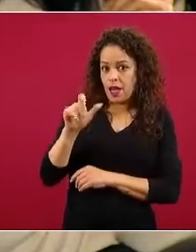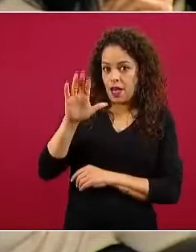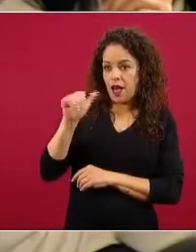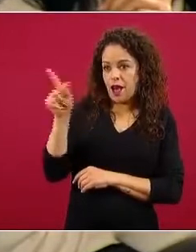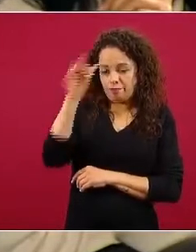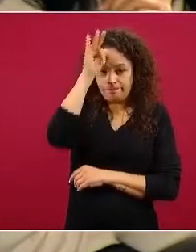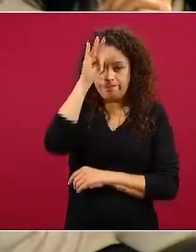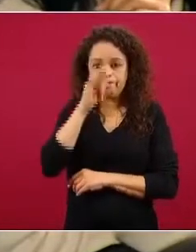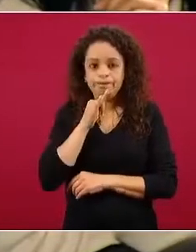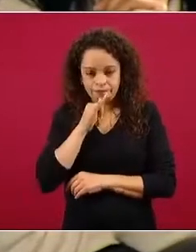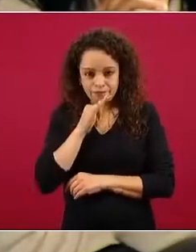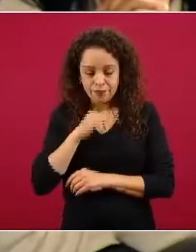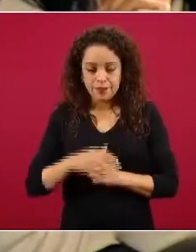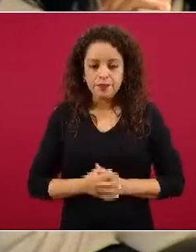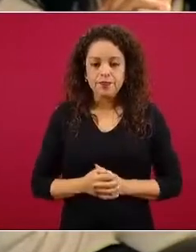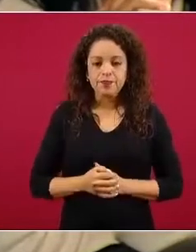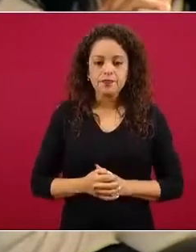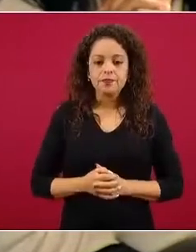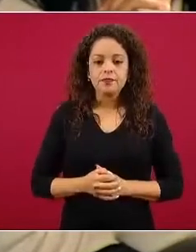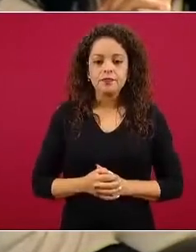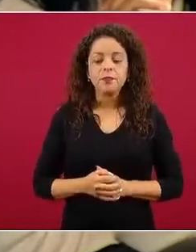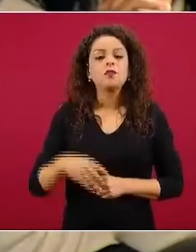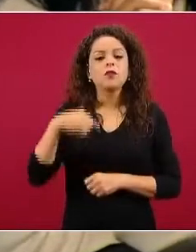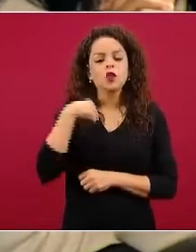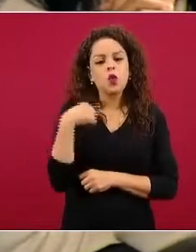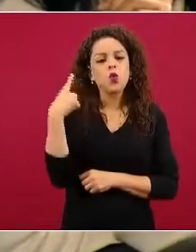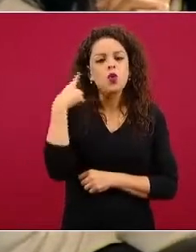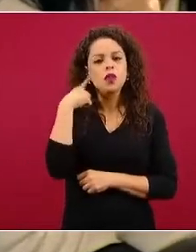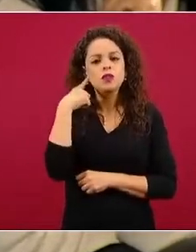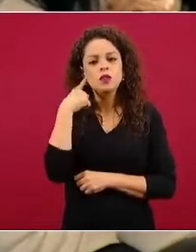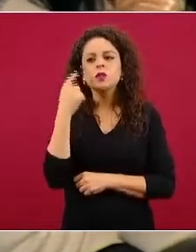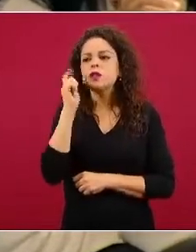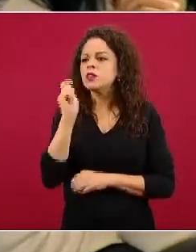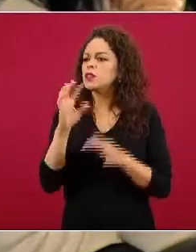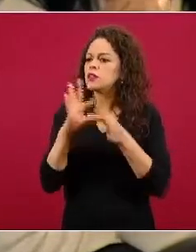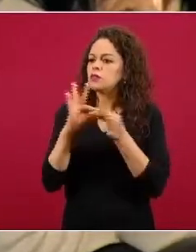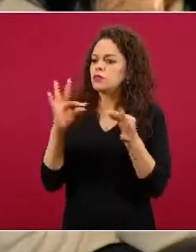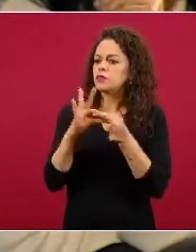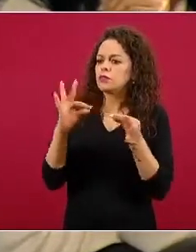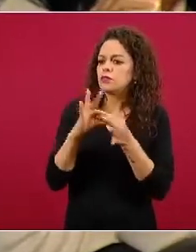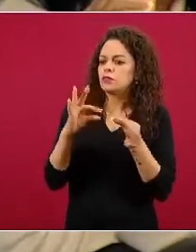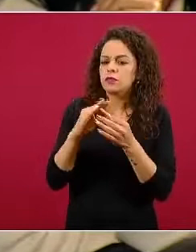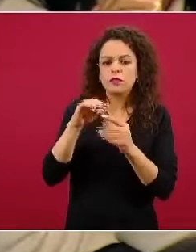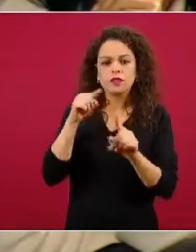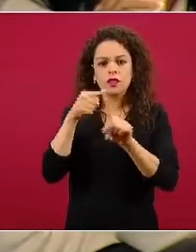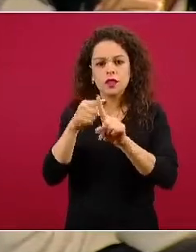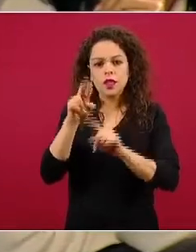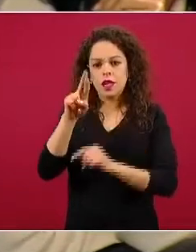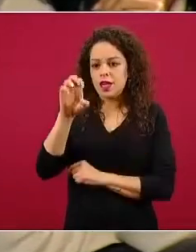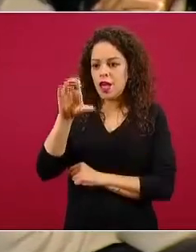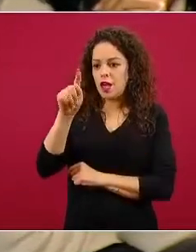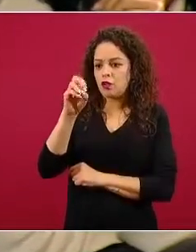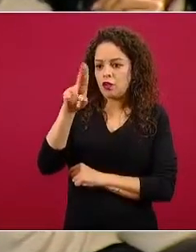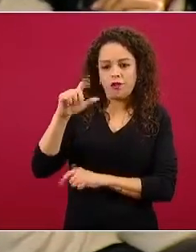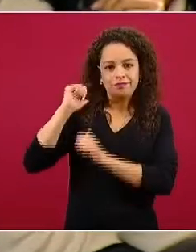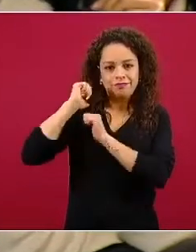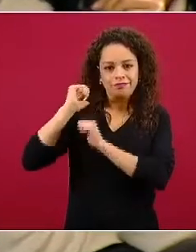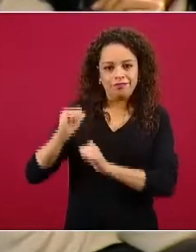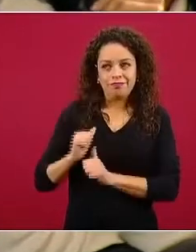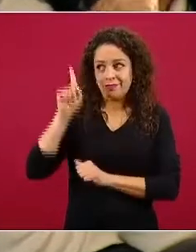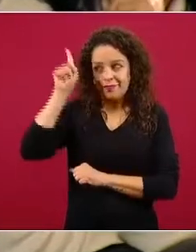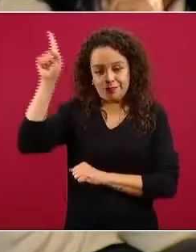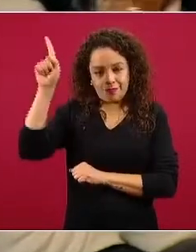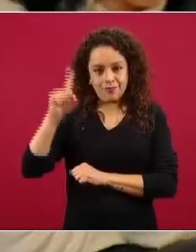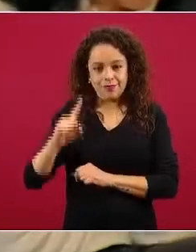escuchado también las conversaciones, las declaraciones del rector de la Basílica de Guadalupe en el sentido de hacer el llamado a